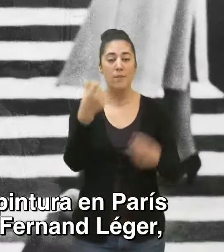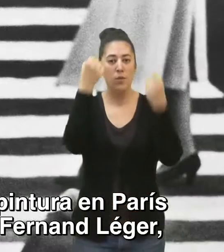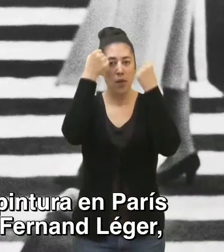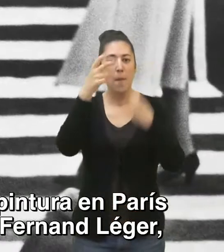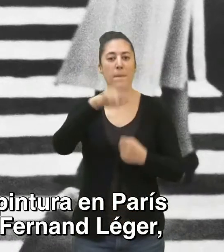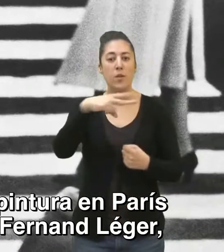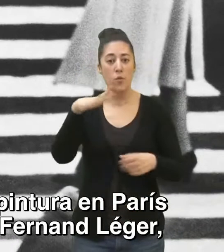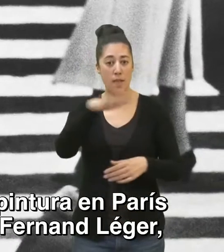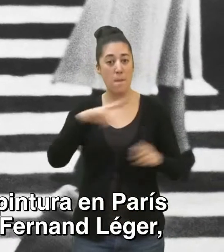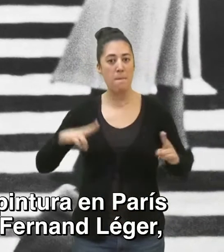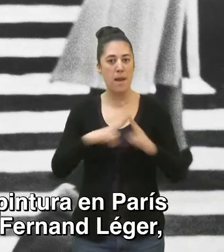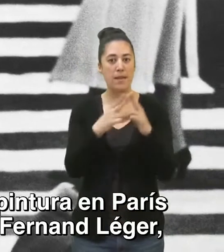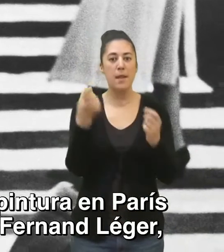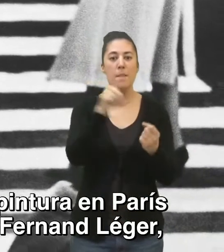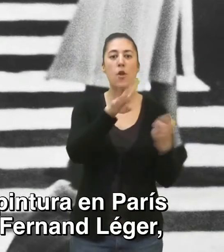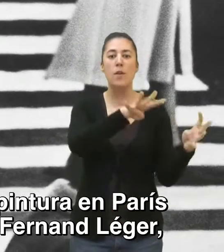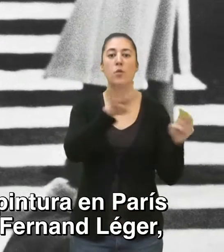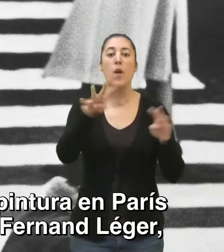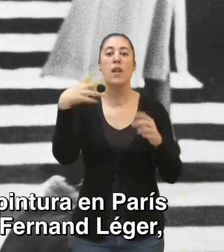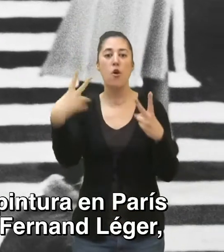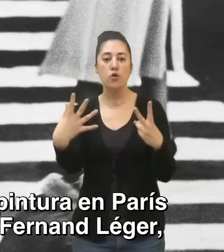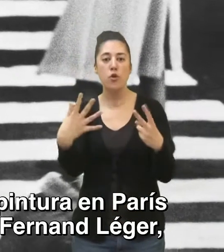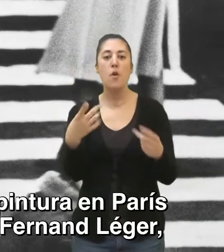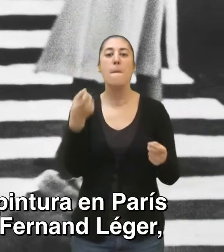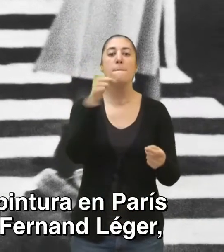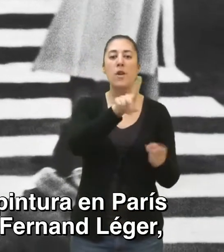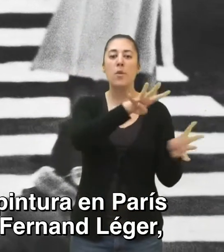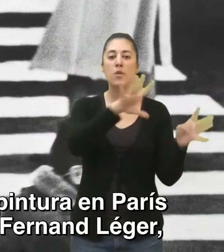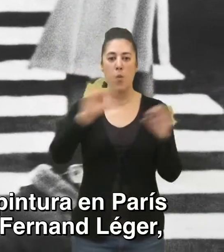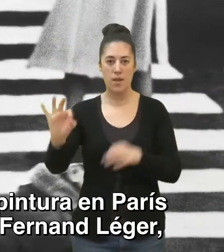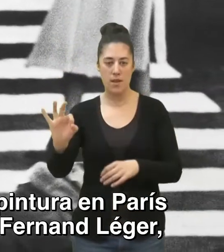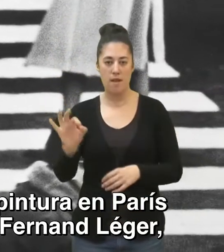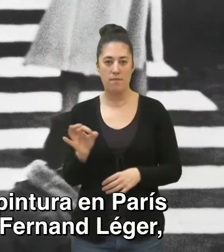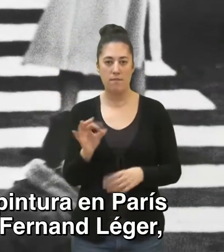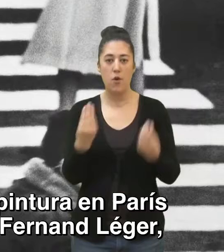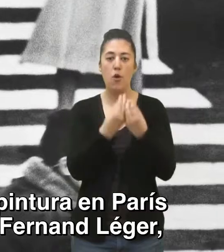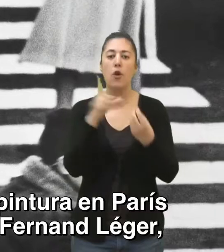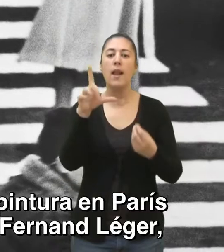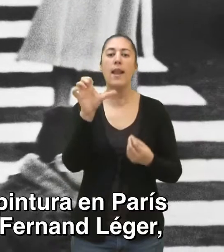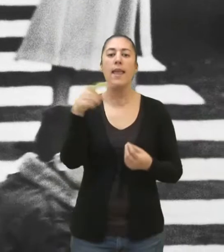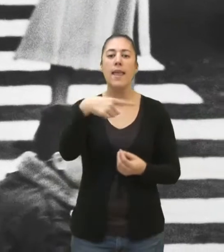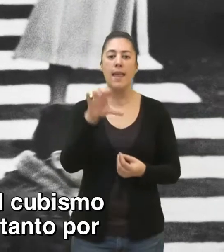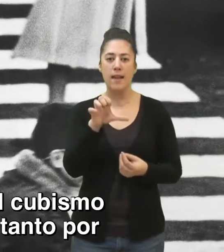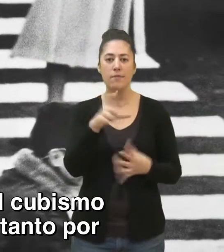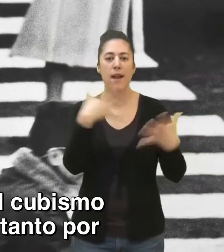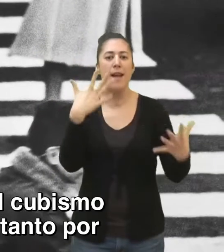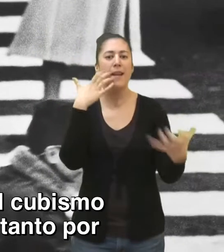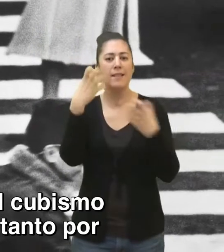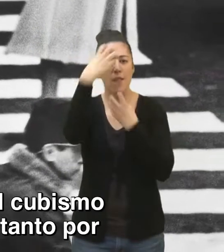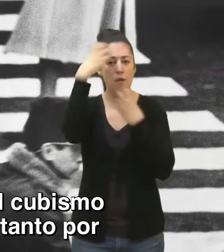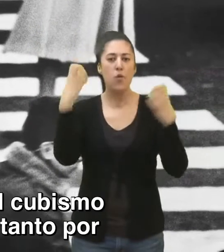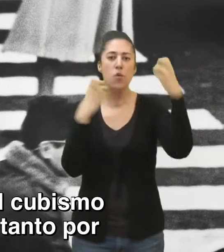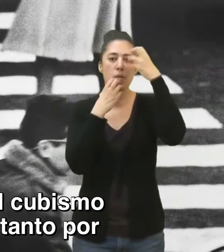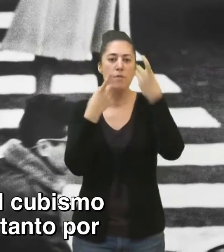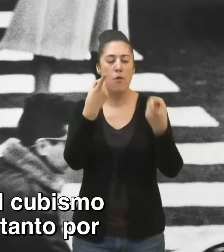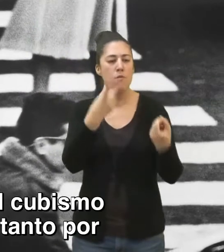Klein había estudiado pintura en París entre 1948 y 1950 con Fernand Léger, el gran artista